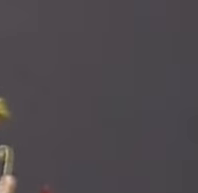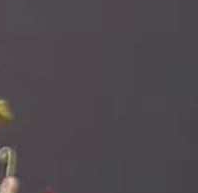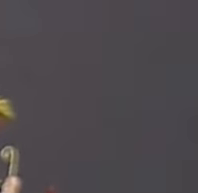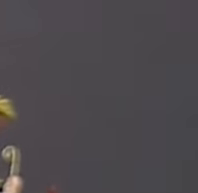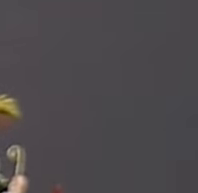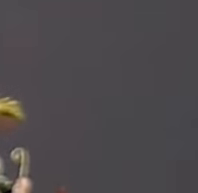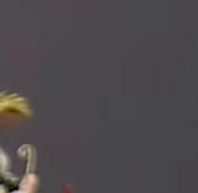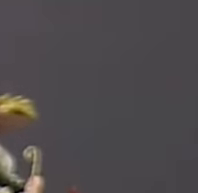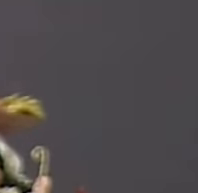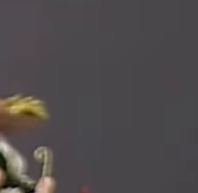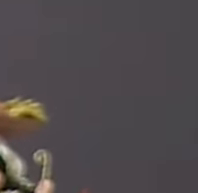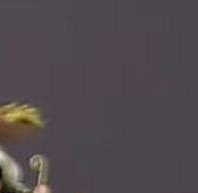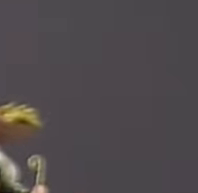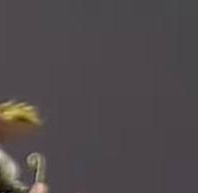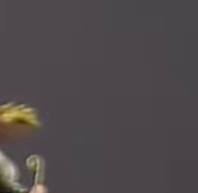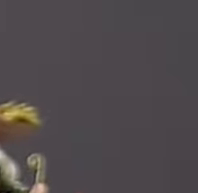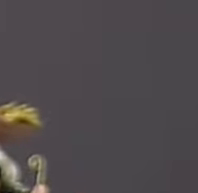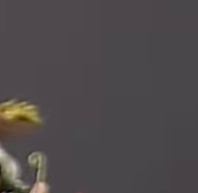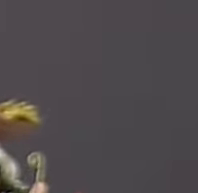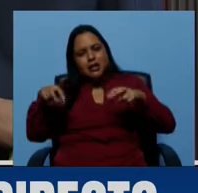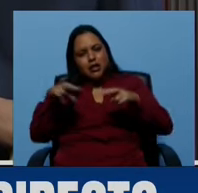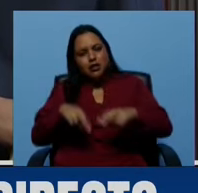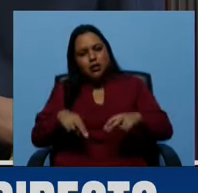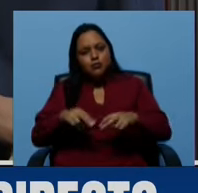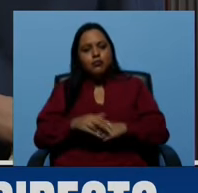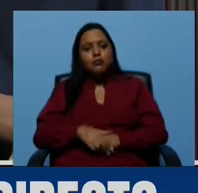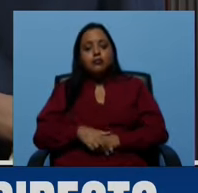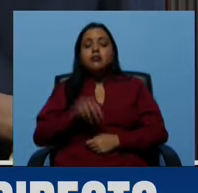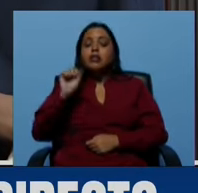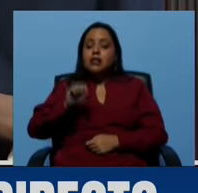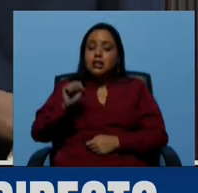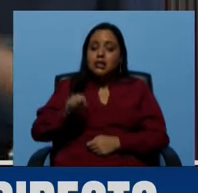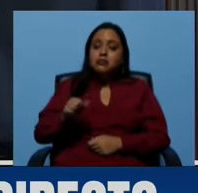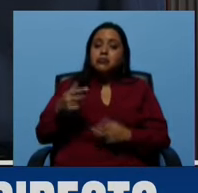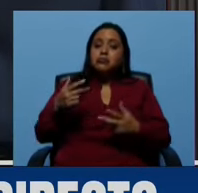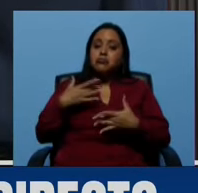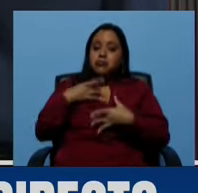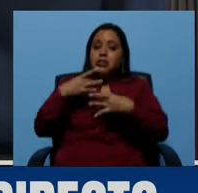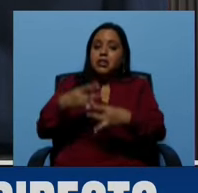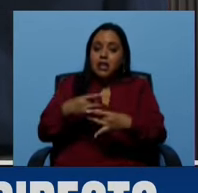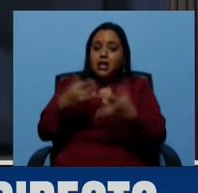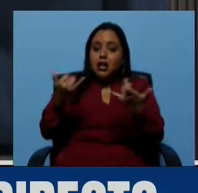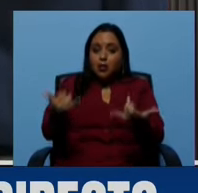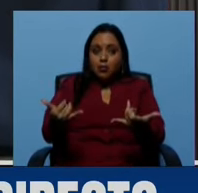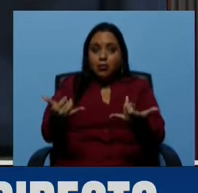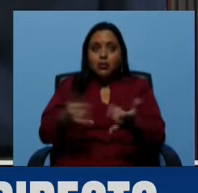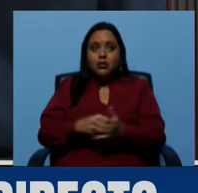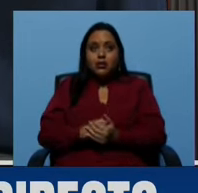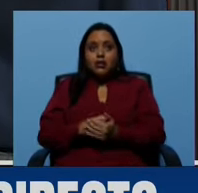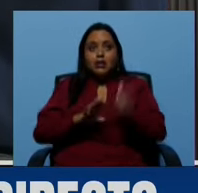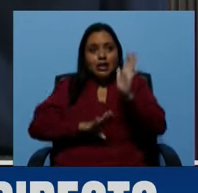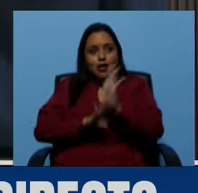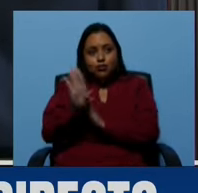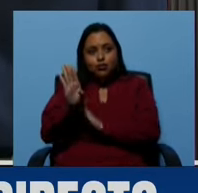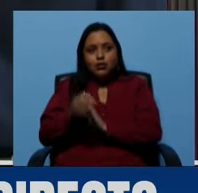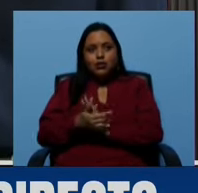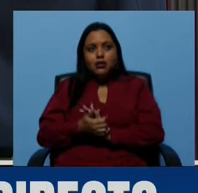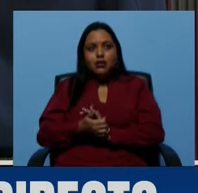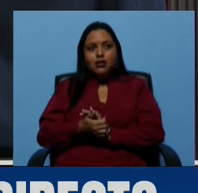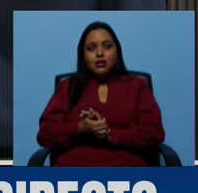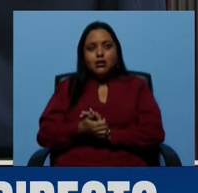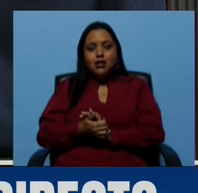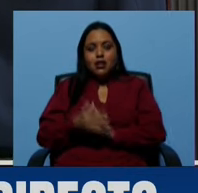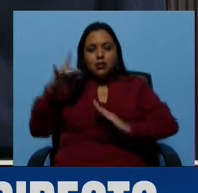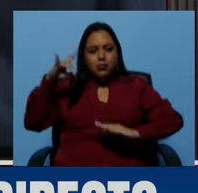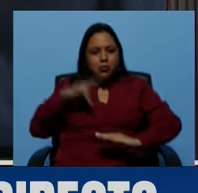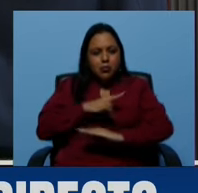de nuestra revolución bolivariana. Interesante también, Boris, lo que en este momento se está desarrollando desde La Carlota,